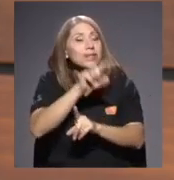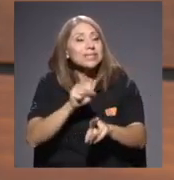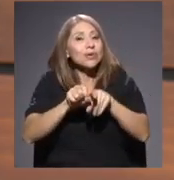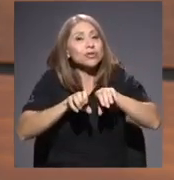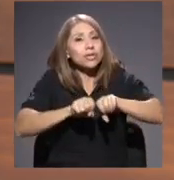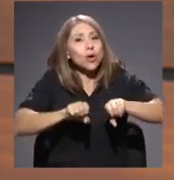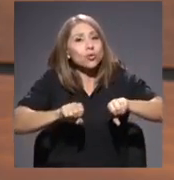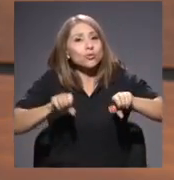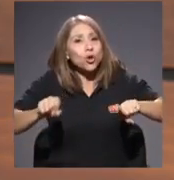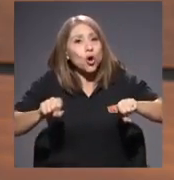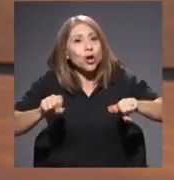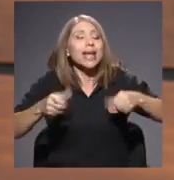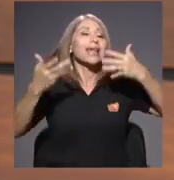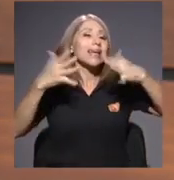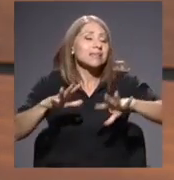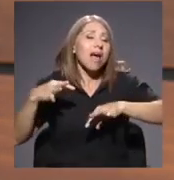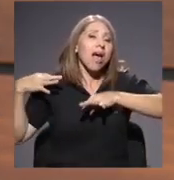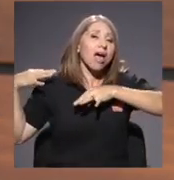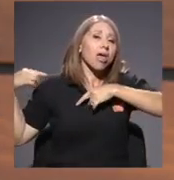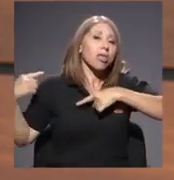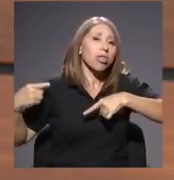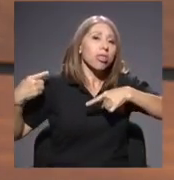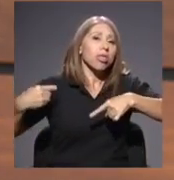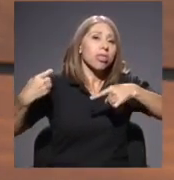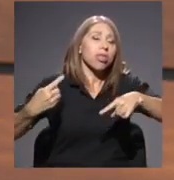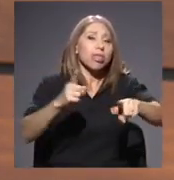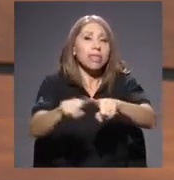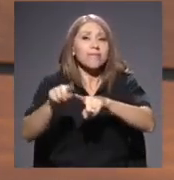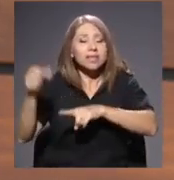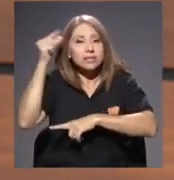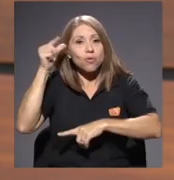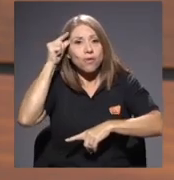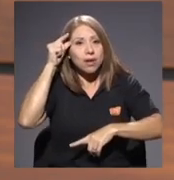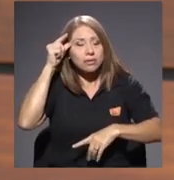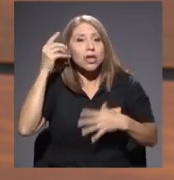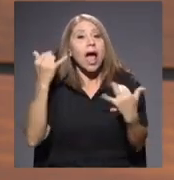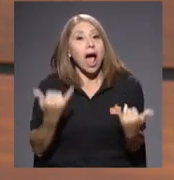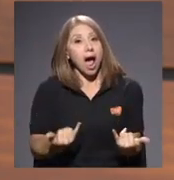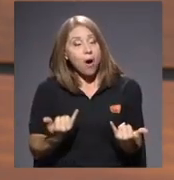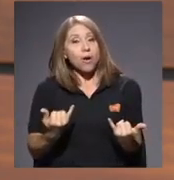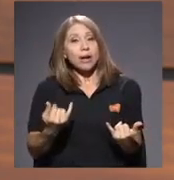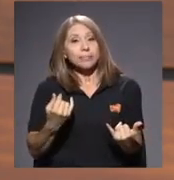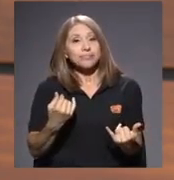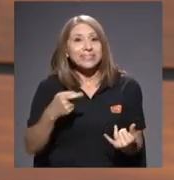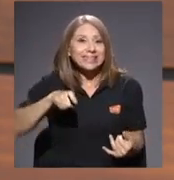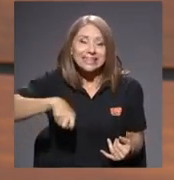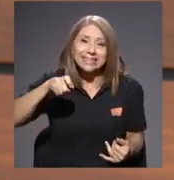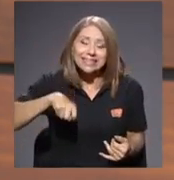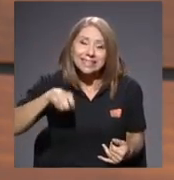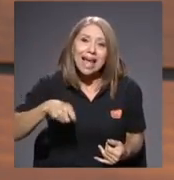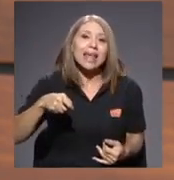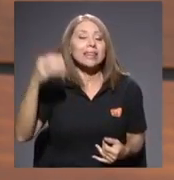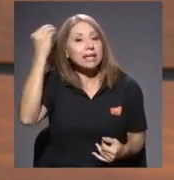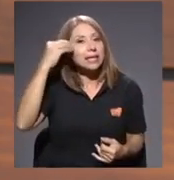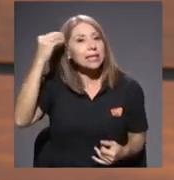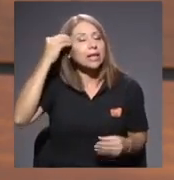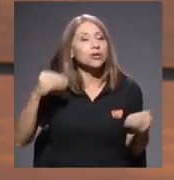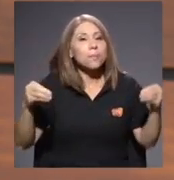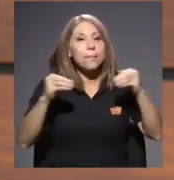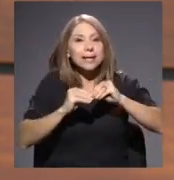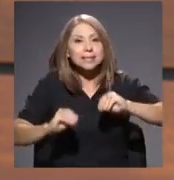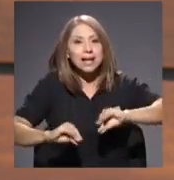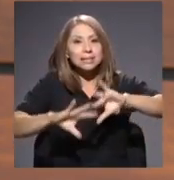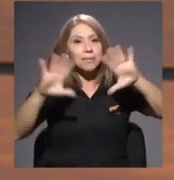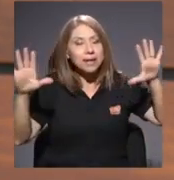traspasa varias administraciones y que nos pone sobre la mesa la necesidad de criterios más transparentes en